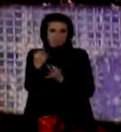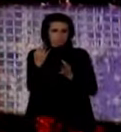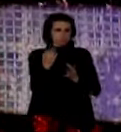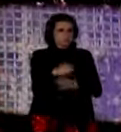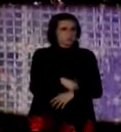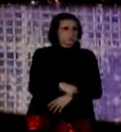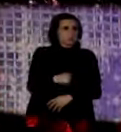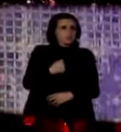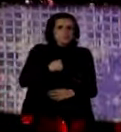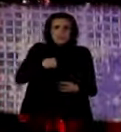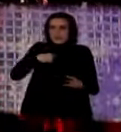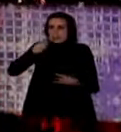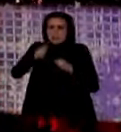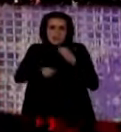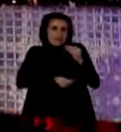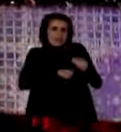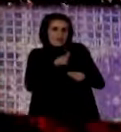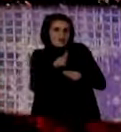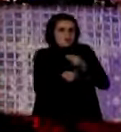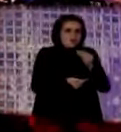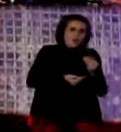Y yo qué puedo